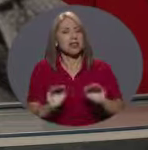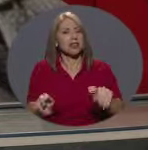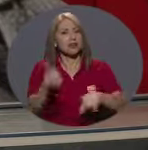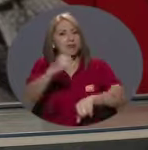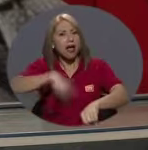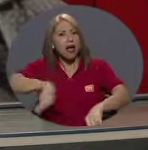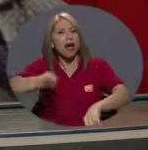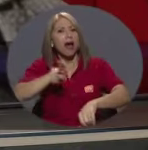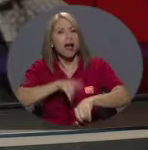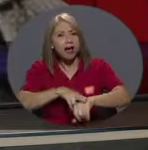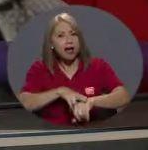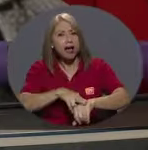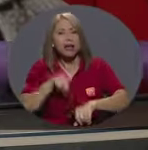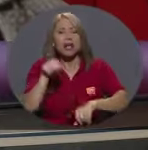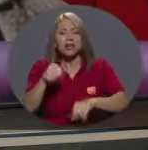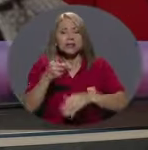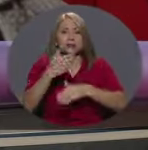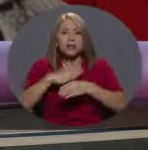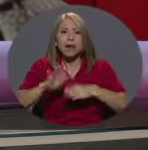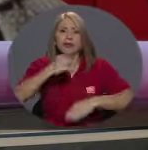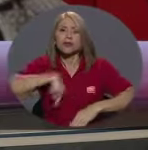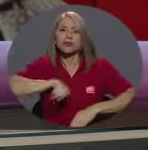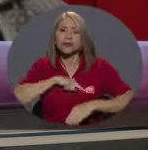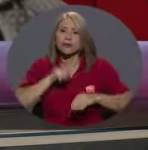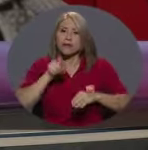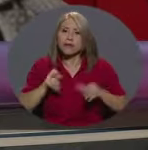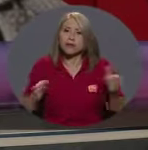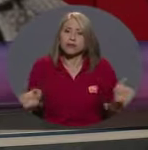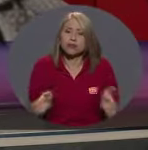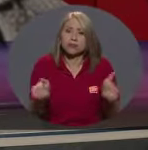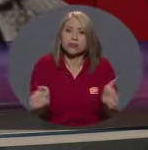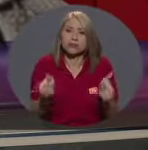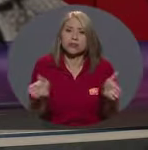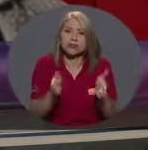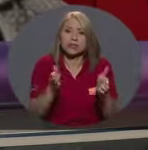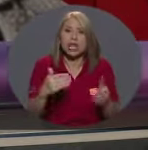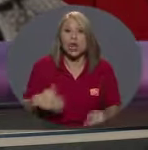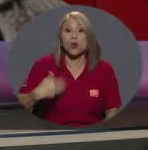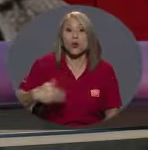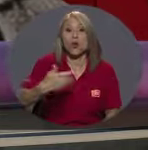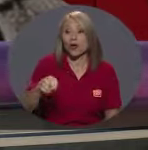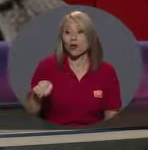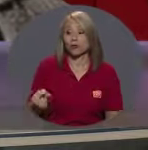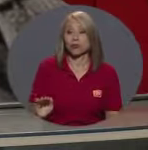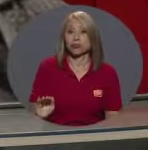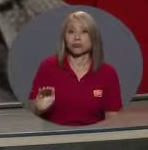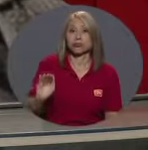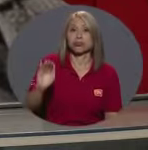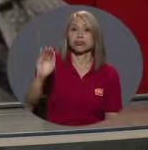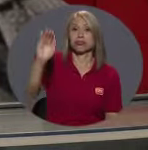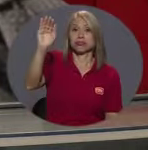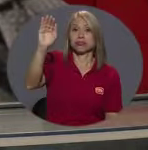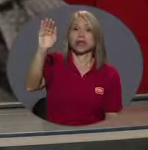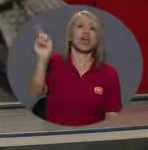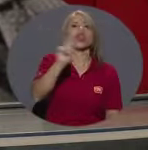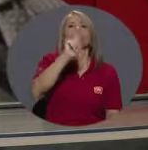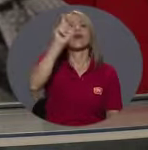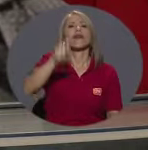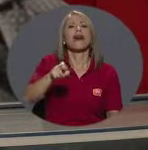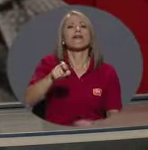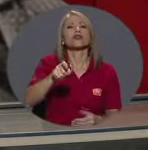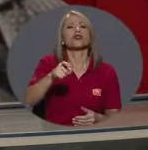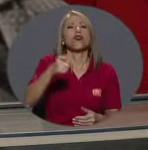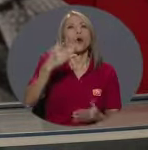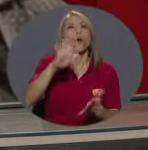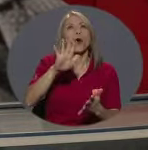natural y es parte de lo que tenemos que seguir fomentando para que luego en la adultez no tengamos que